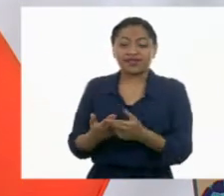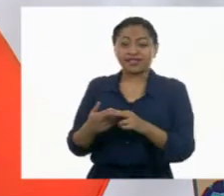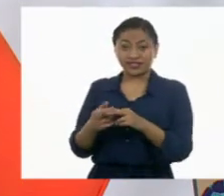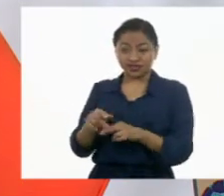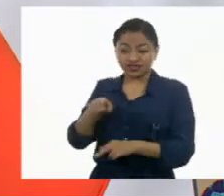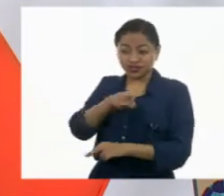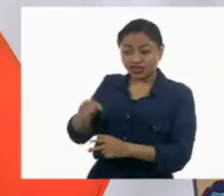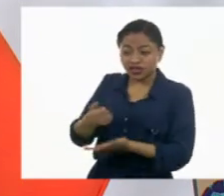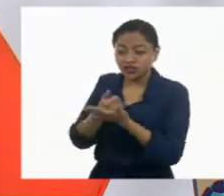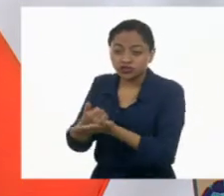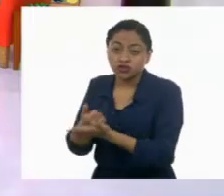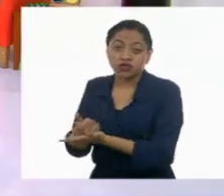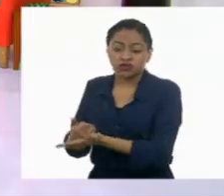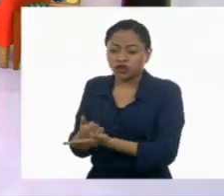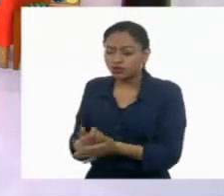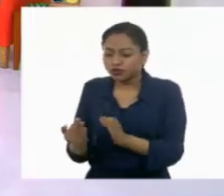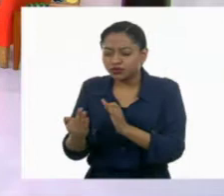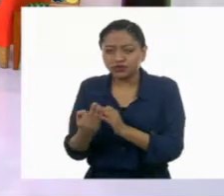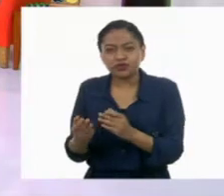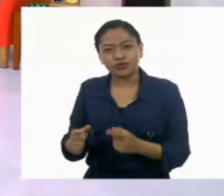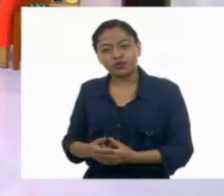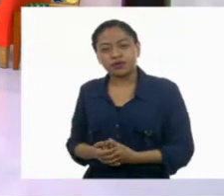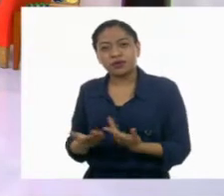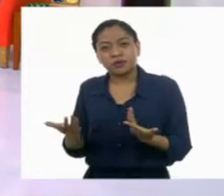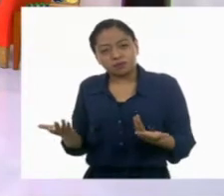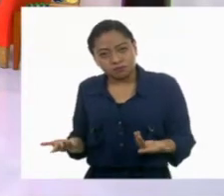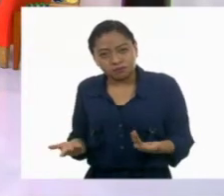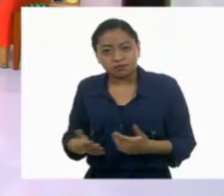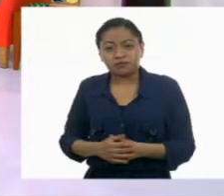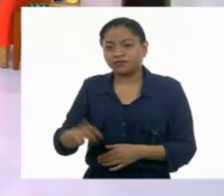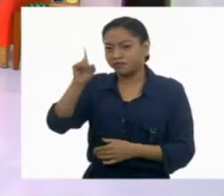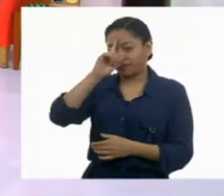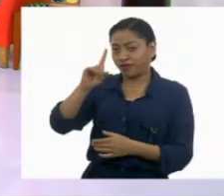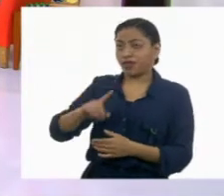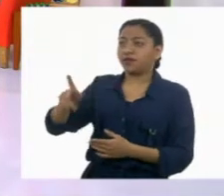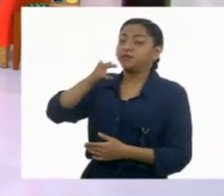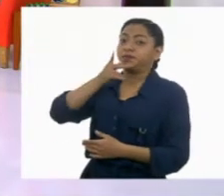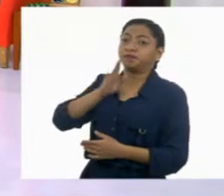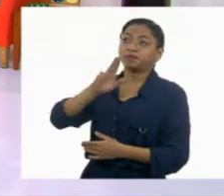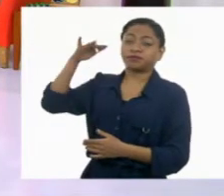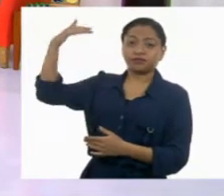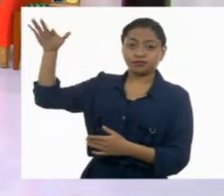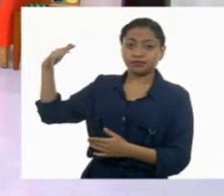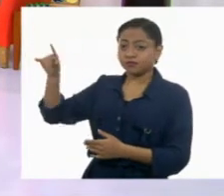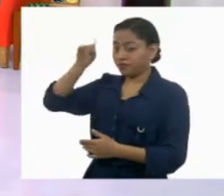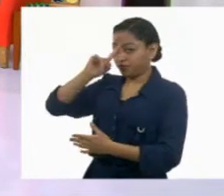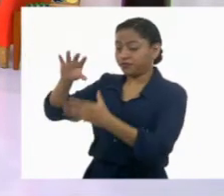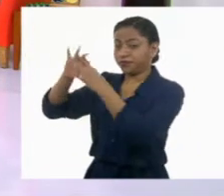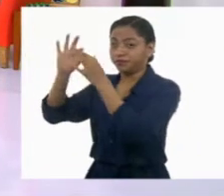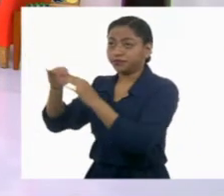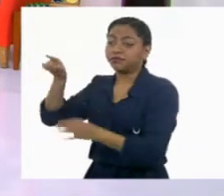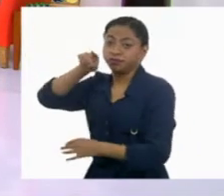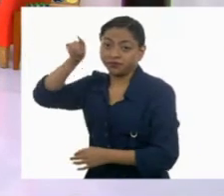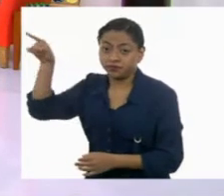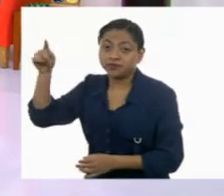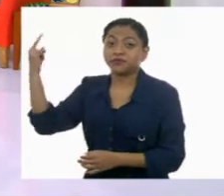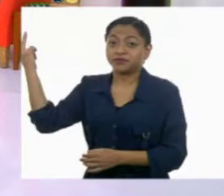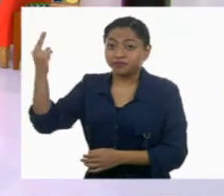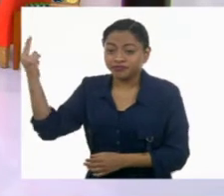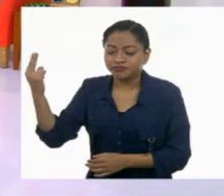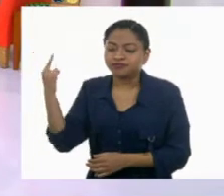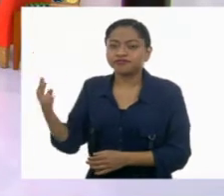muy cercano con los niños. Lo que principalmente sugerirle a los padres, madres de familia es que se den este tiempo